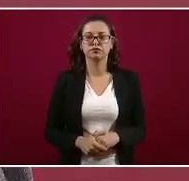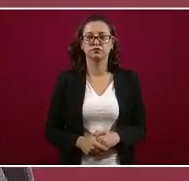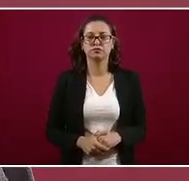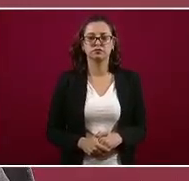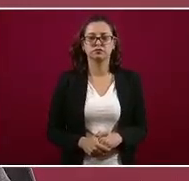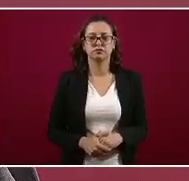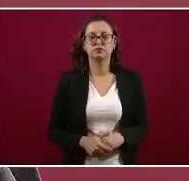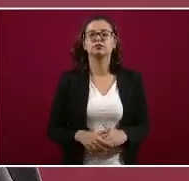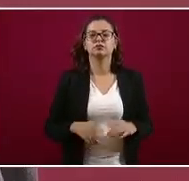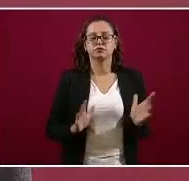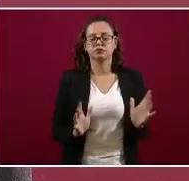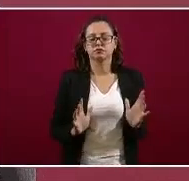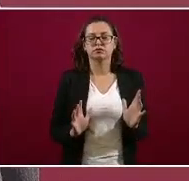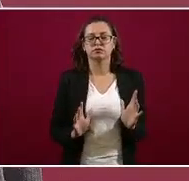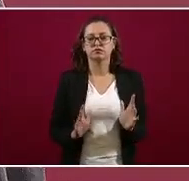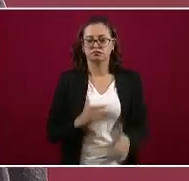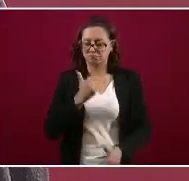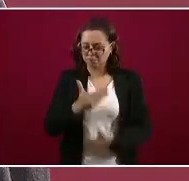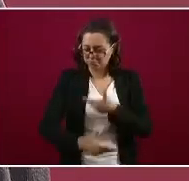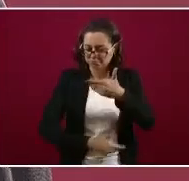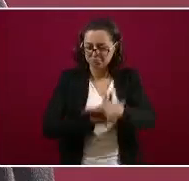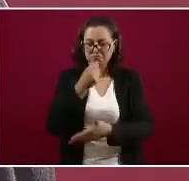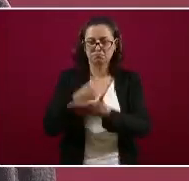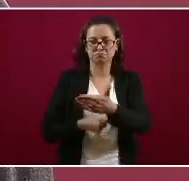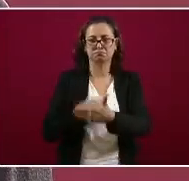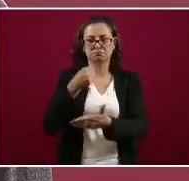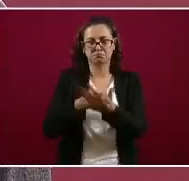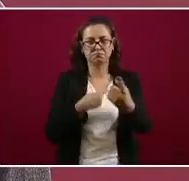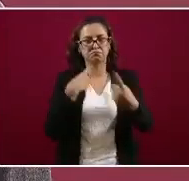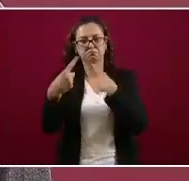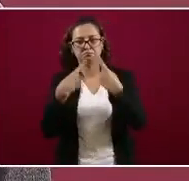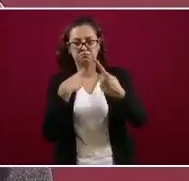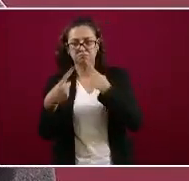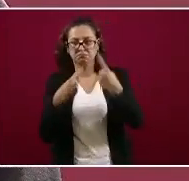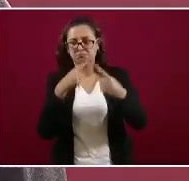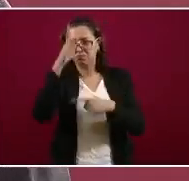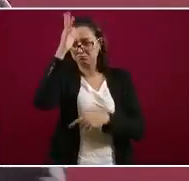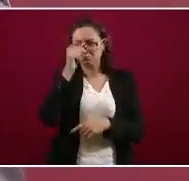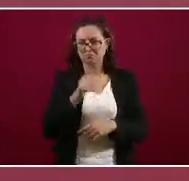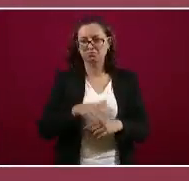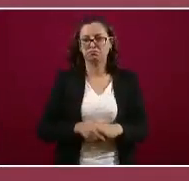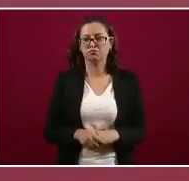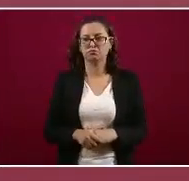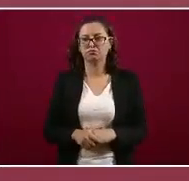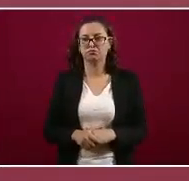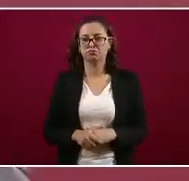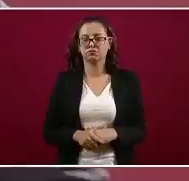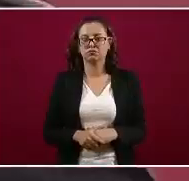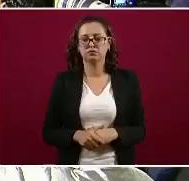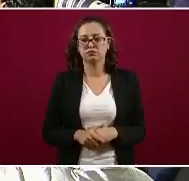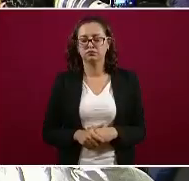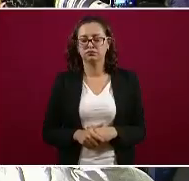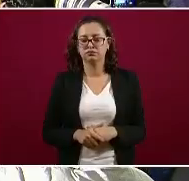de modo que vamos a seguir insistiendo en que haya negocios o muy bien compañía